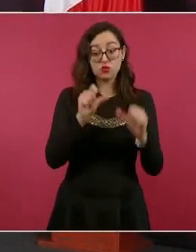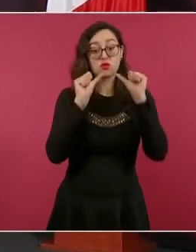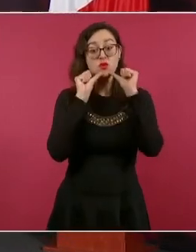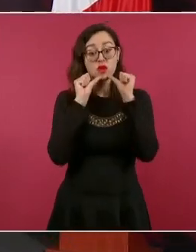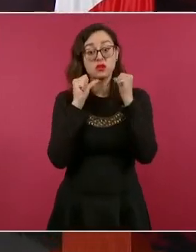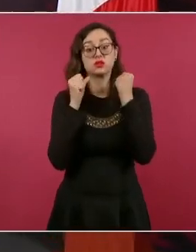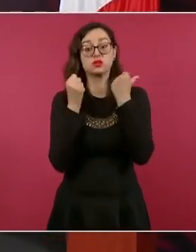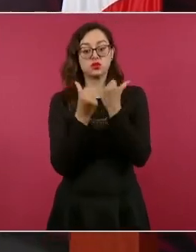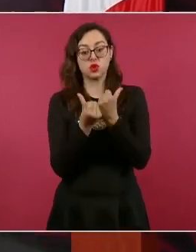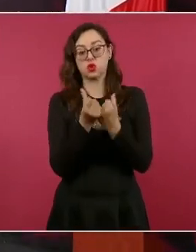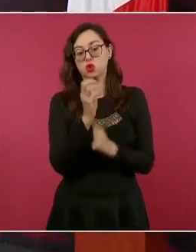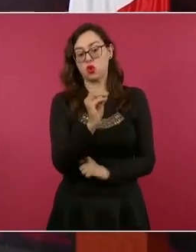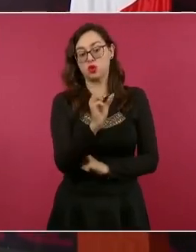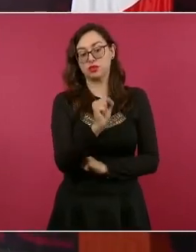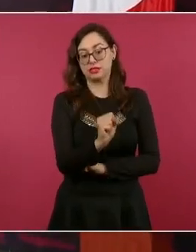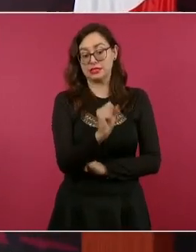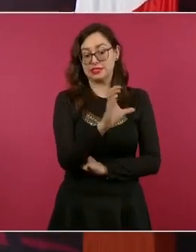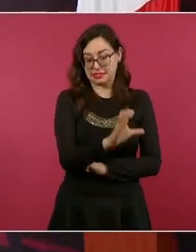ahí participan